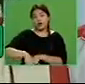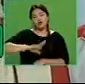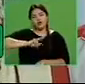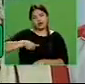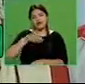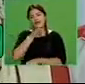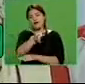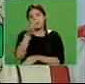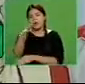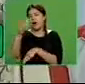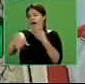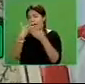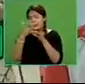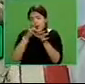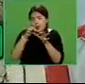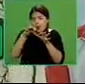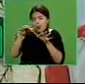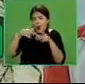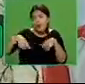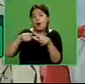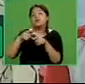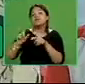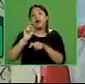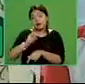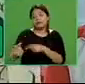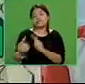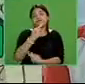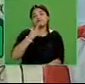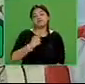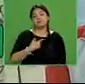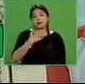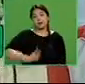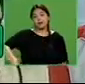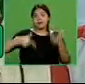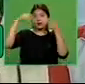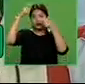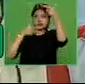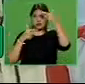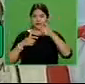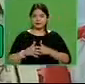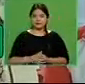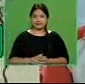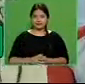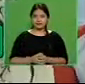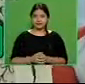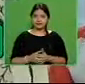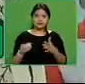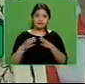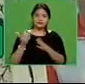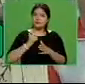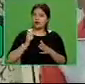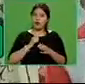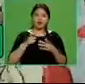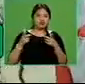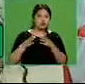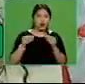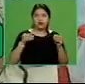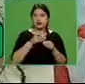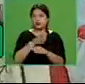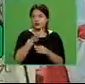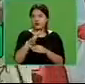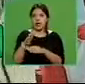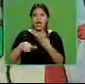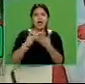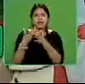estamos llegando a los últimos rincones, que fue el mandato de nuestro comandante supremo Hugo Rafael Chávez Frías. A todos los rincones estamos llegando, a lo